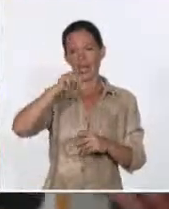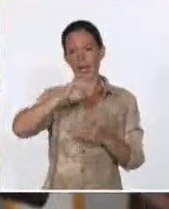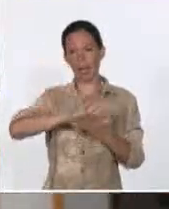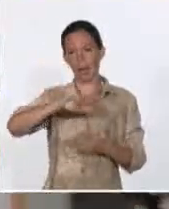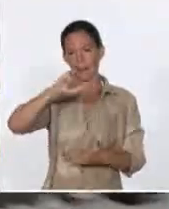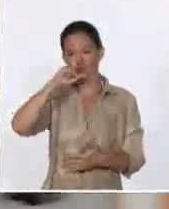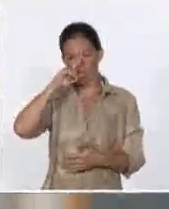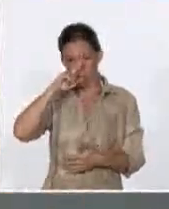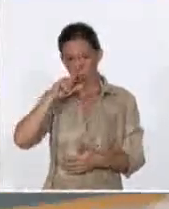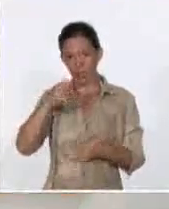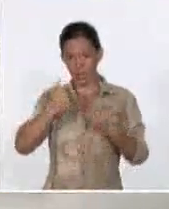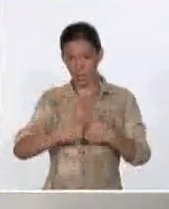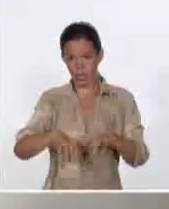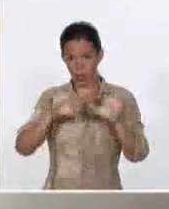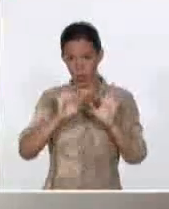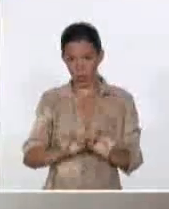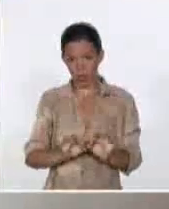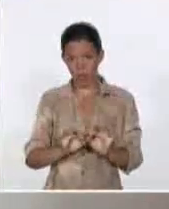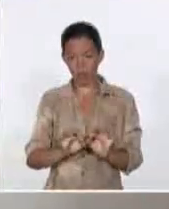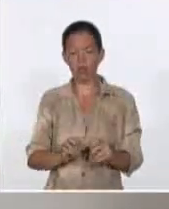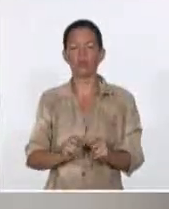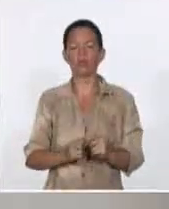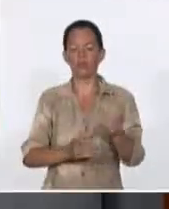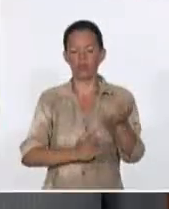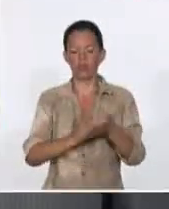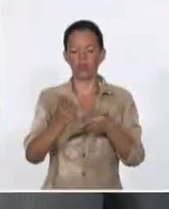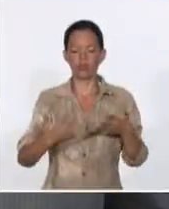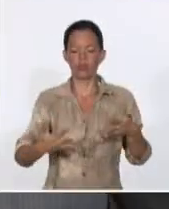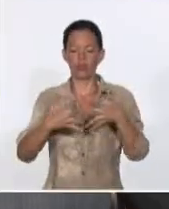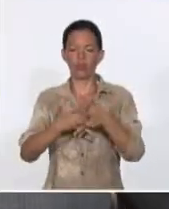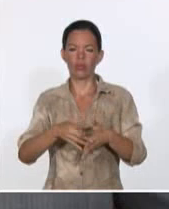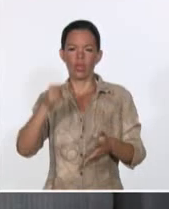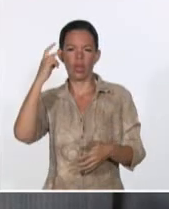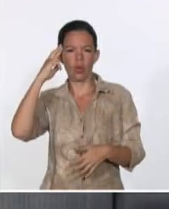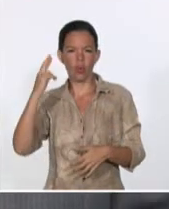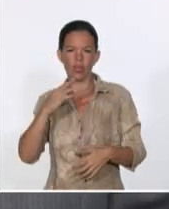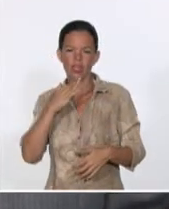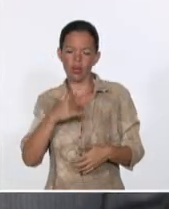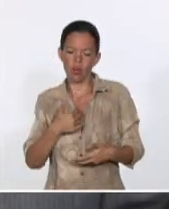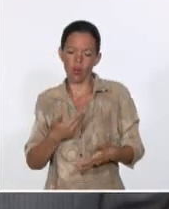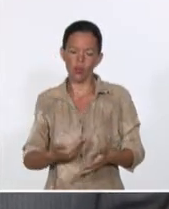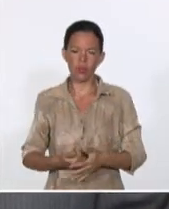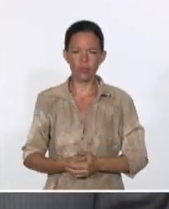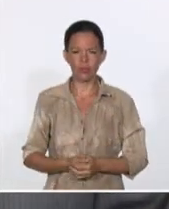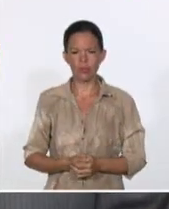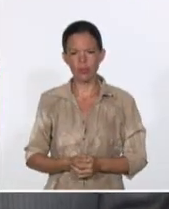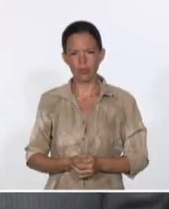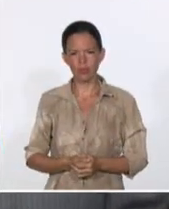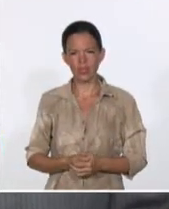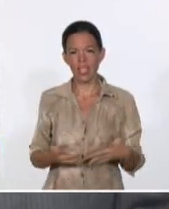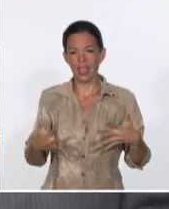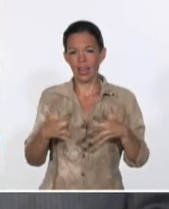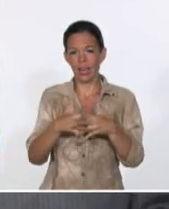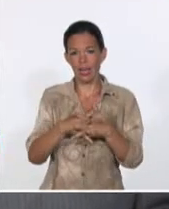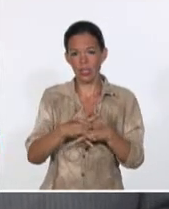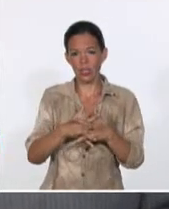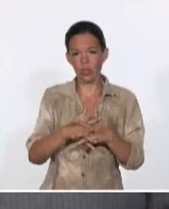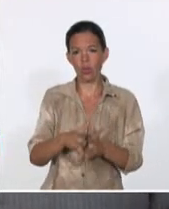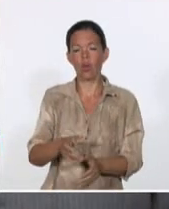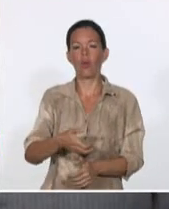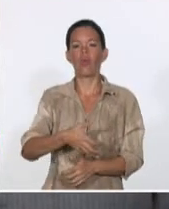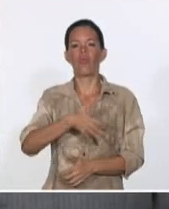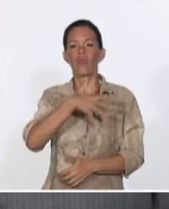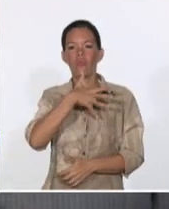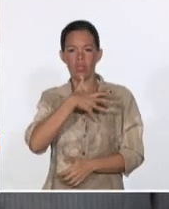amistad que unió a ambos latinoamericanos. La relación del comandante con mi padre fue